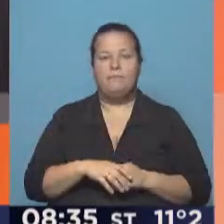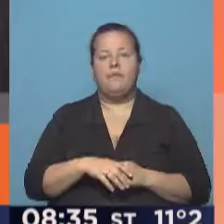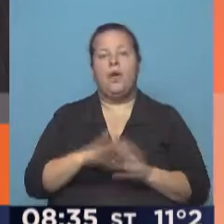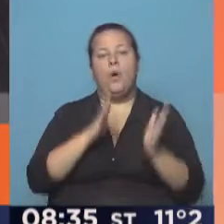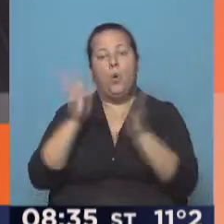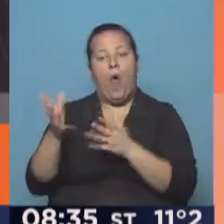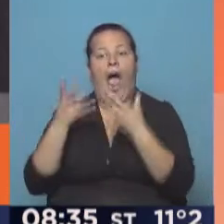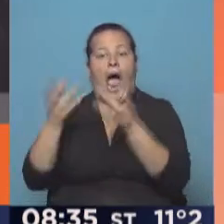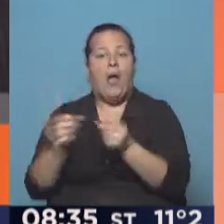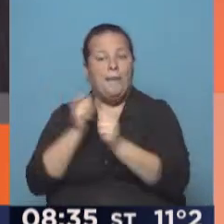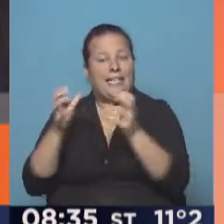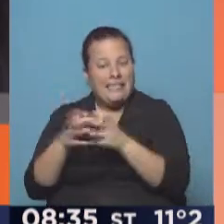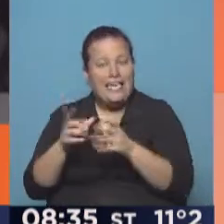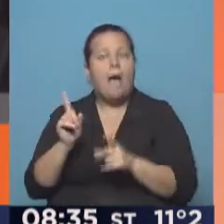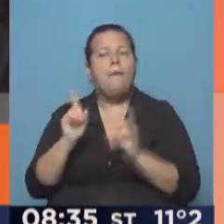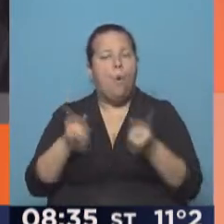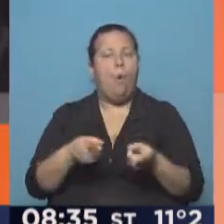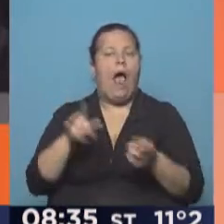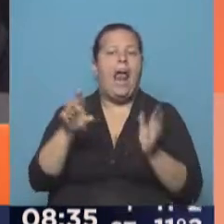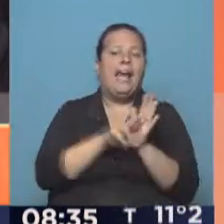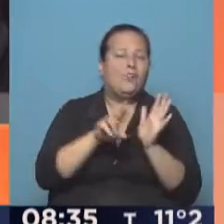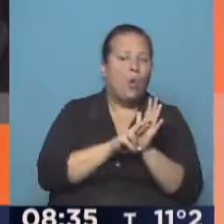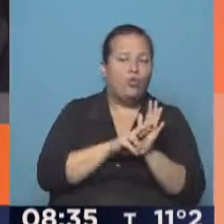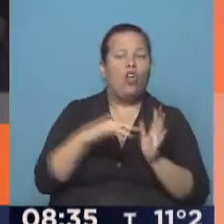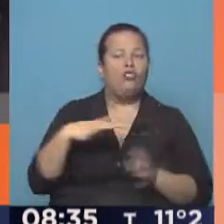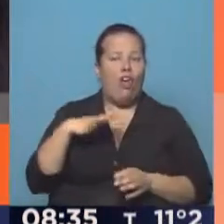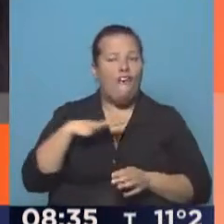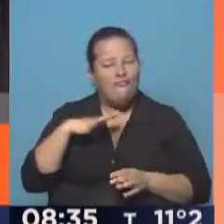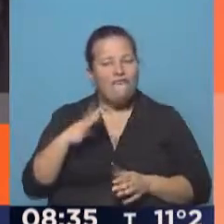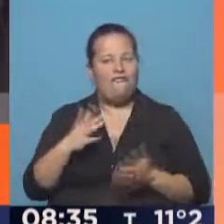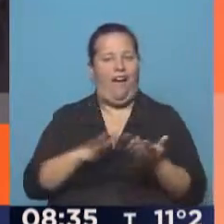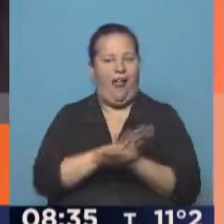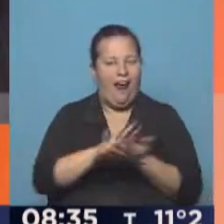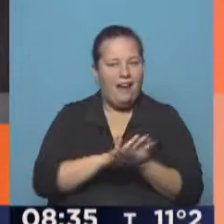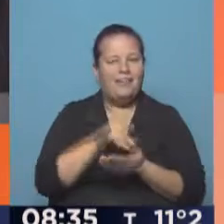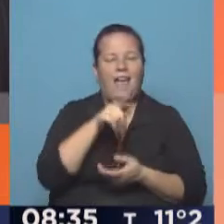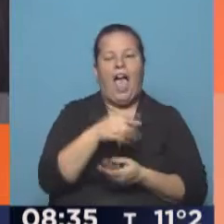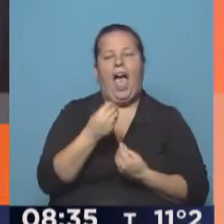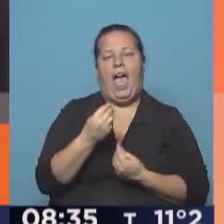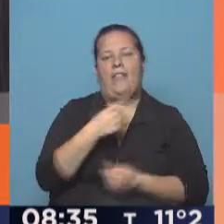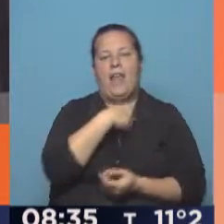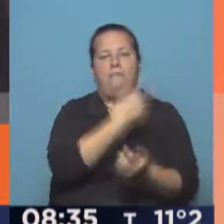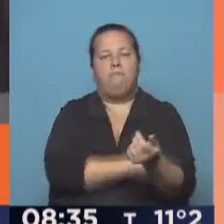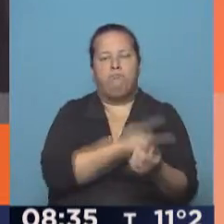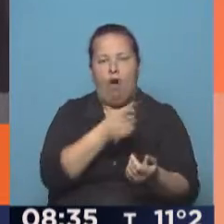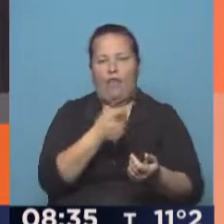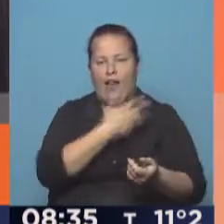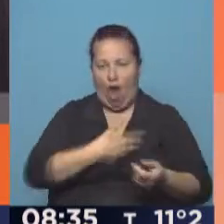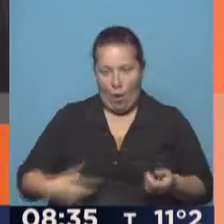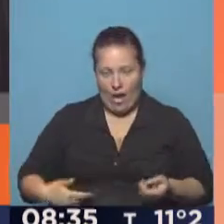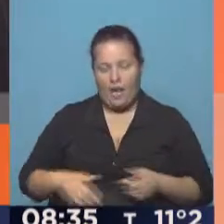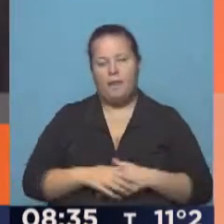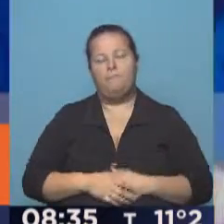un lado benefician a las pymes, pero hay resoluciones que por otro lado todavía faltan tomar desde los poderes ejecutivos.